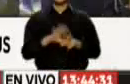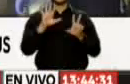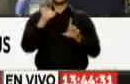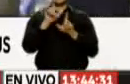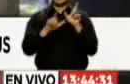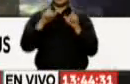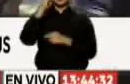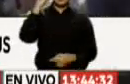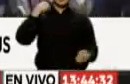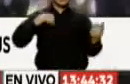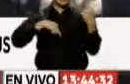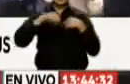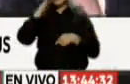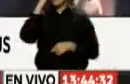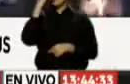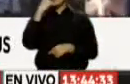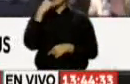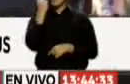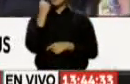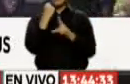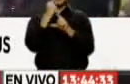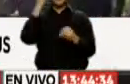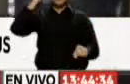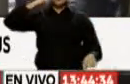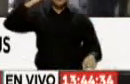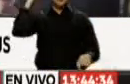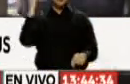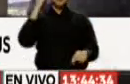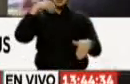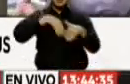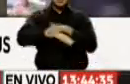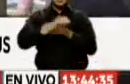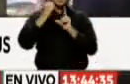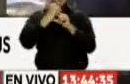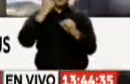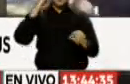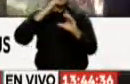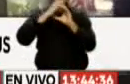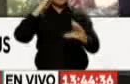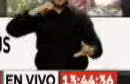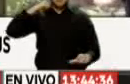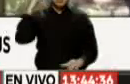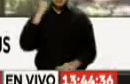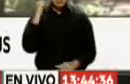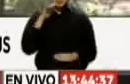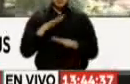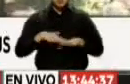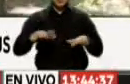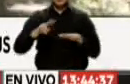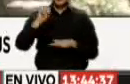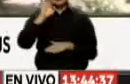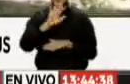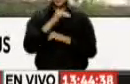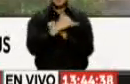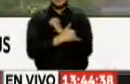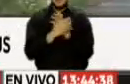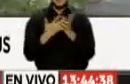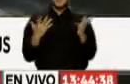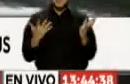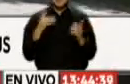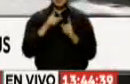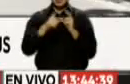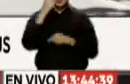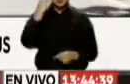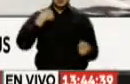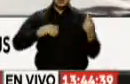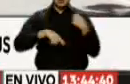personas heridas luego de que un hombre armado con un cuchillo irrumpió en un bus en la ciudad alemana de Lübeck, en el norte del país. Entre los